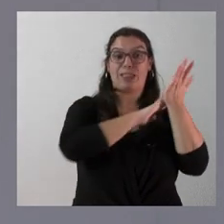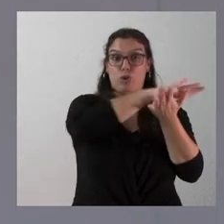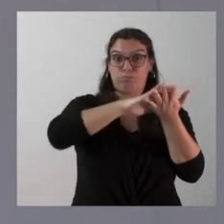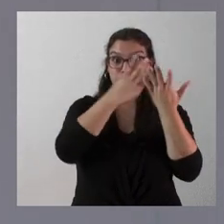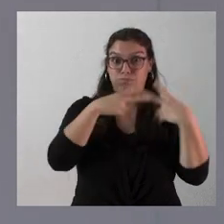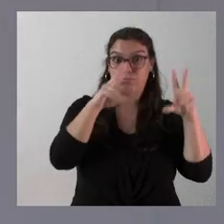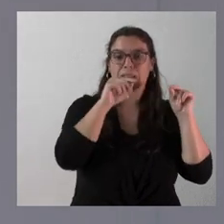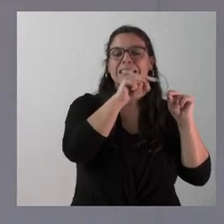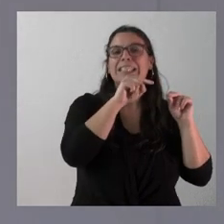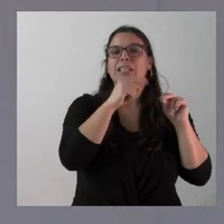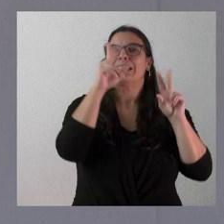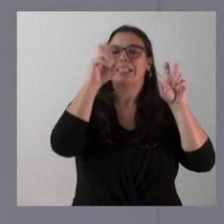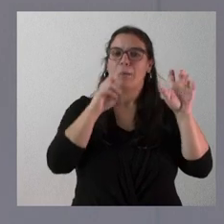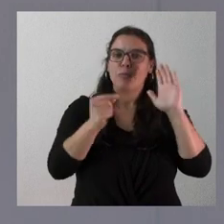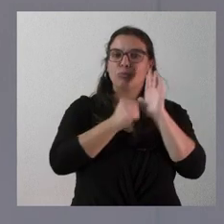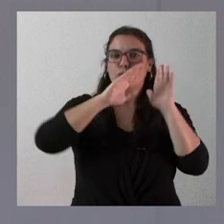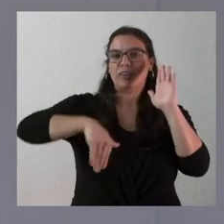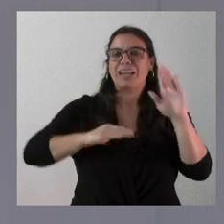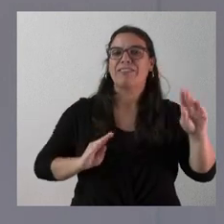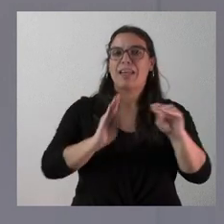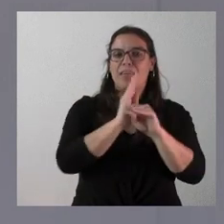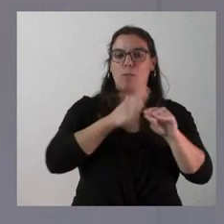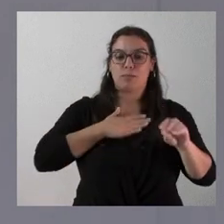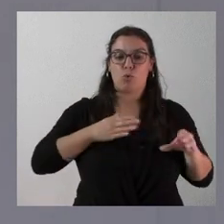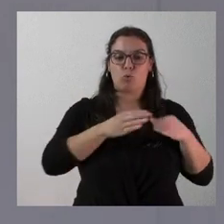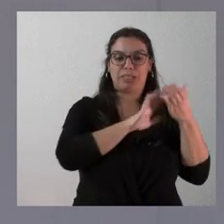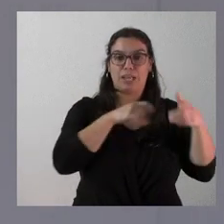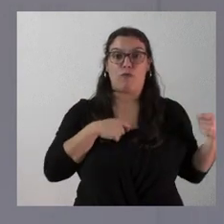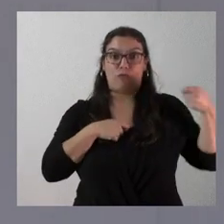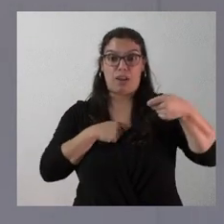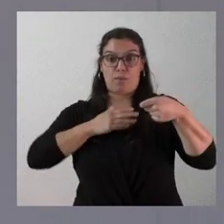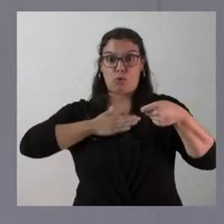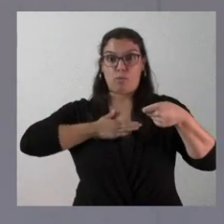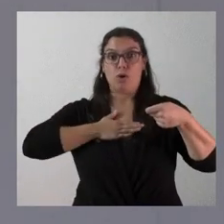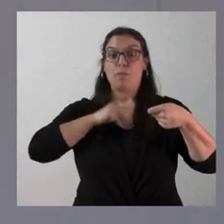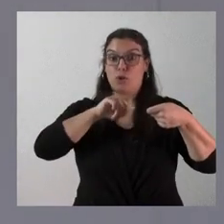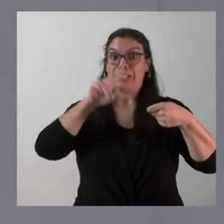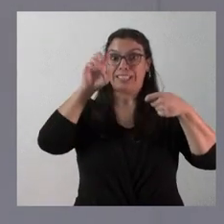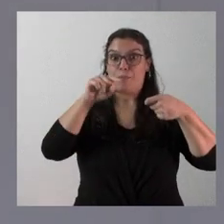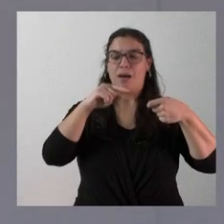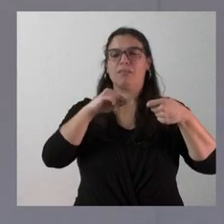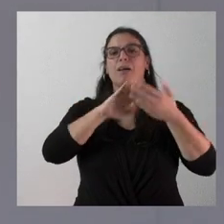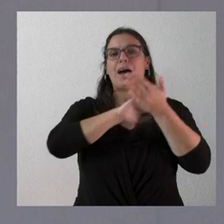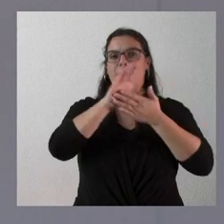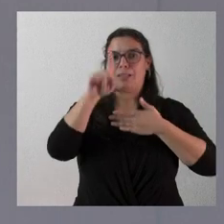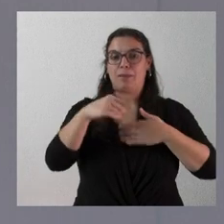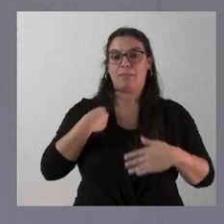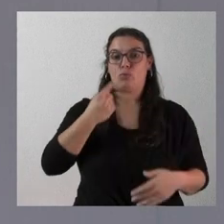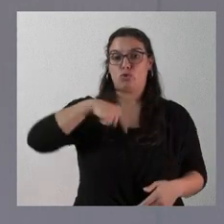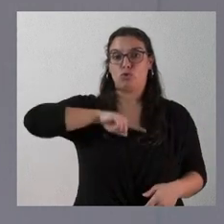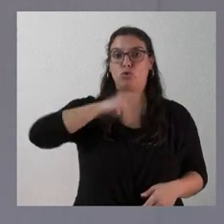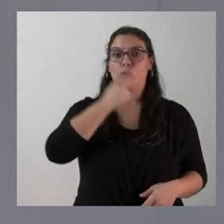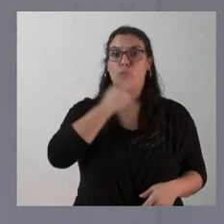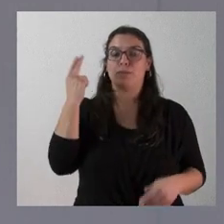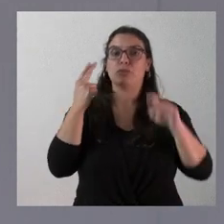final que habla de financiación que es la aportación que poner la junta de Castilla y león presentamos expresamente este hecho el compromiso que castigue y león tiene desde